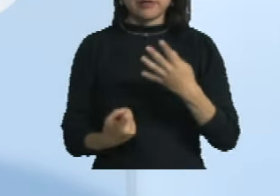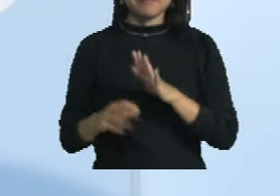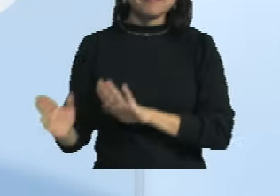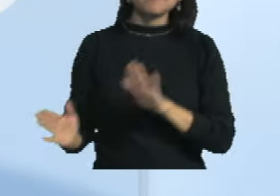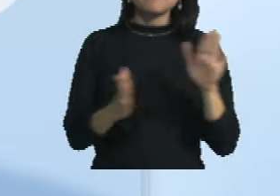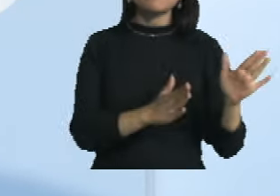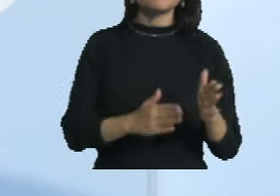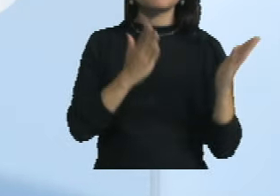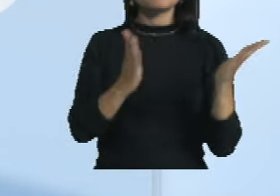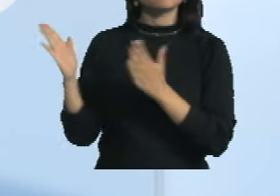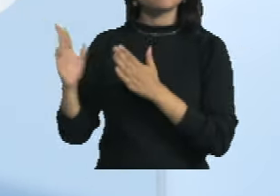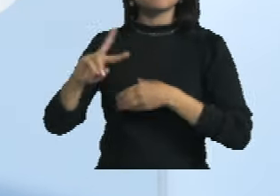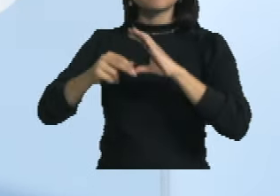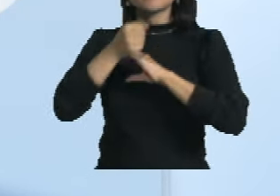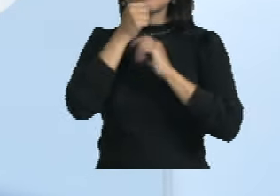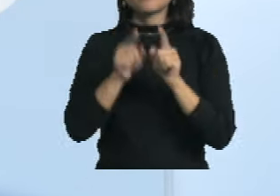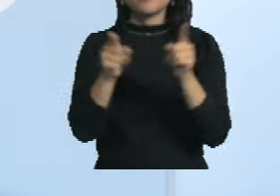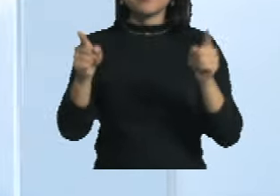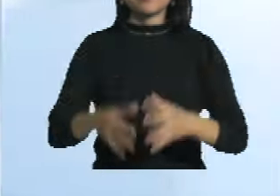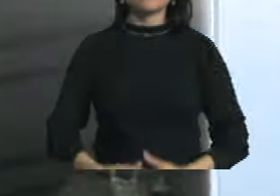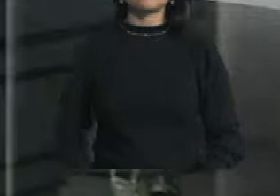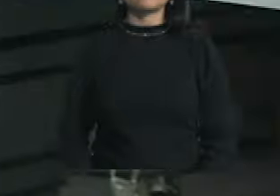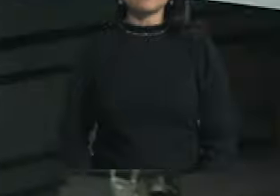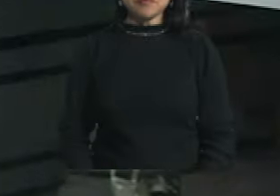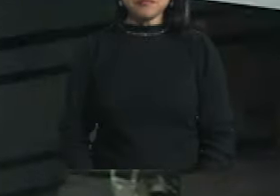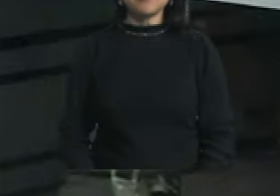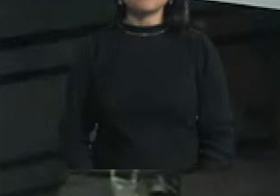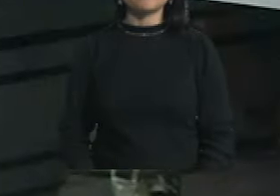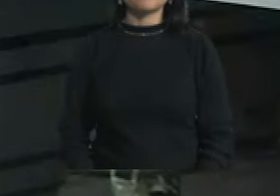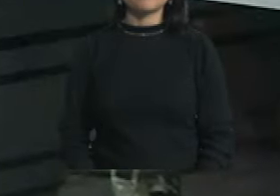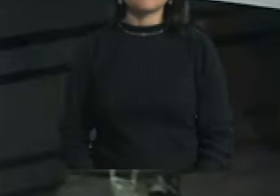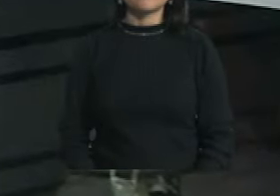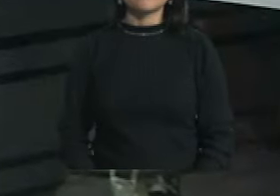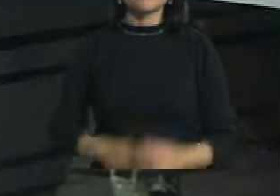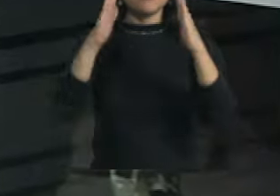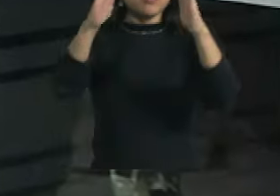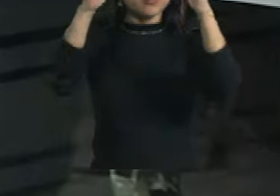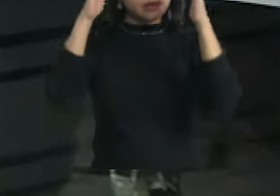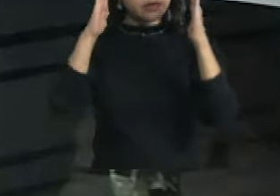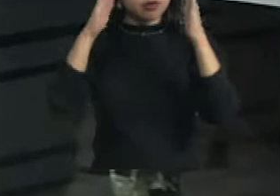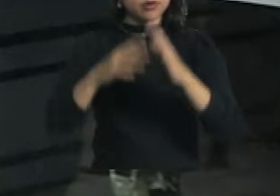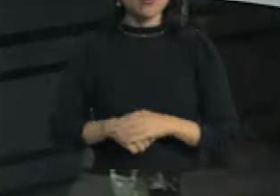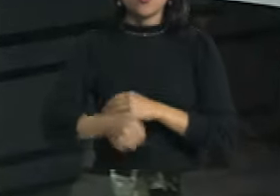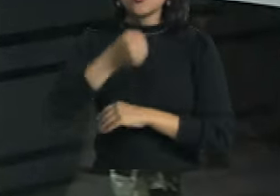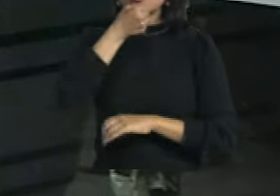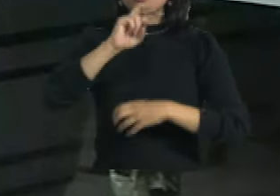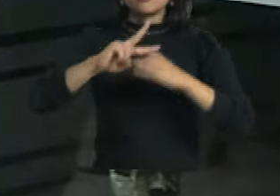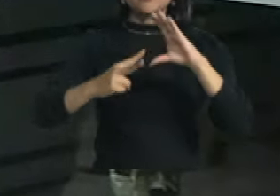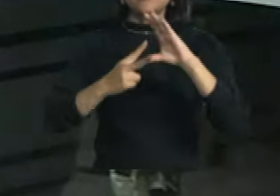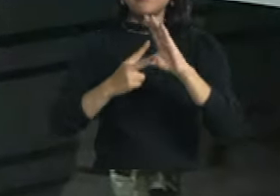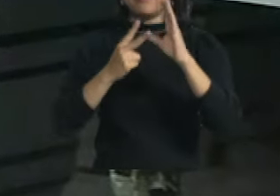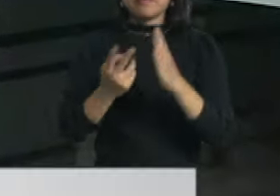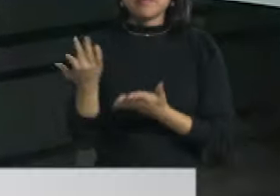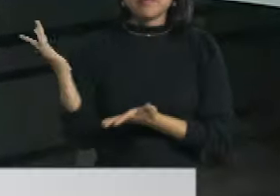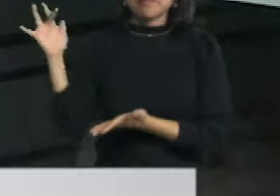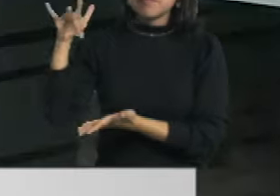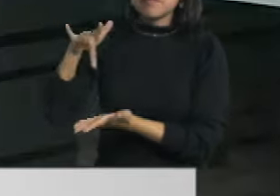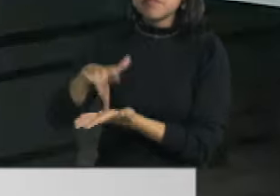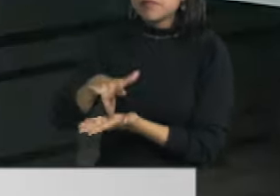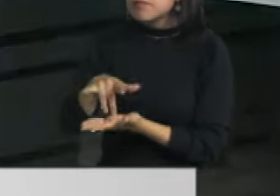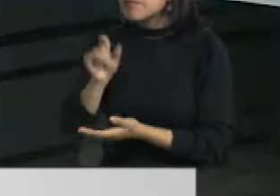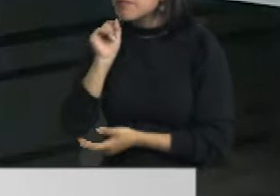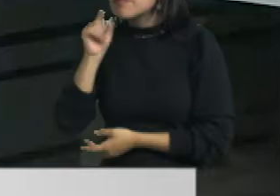Noticia en desarrollo en CMI. Mucha atención, Noticentro 1 CMI acaba de ubicar